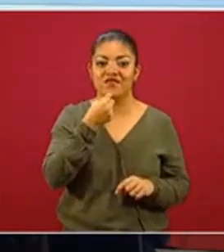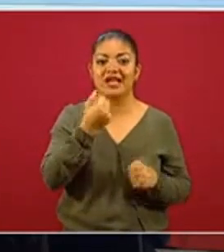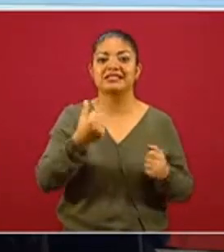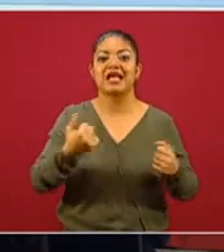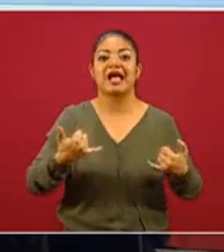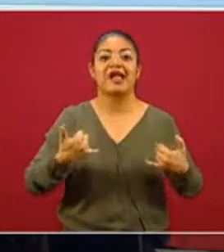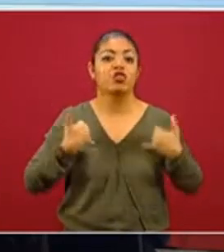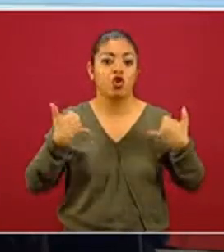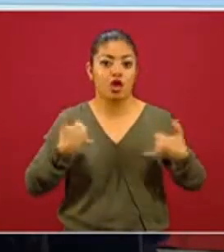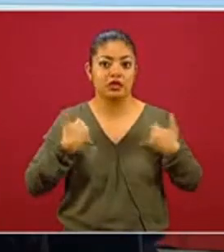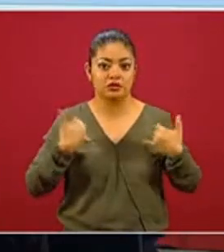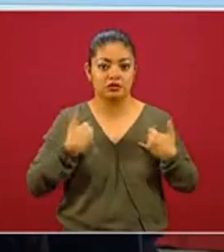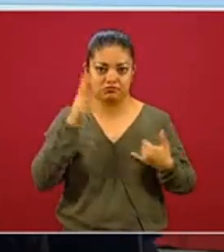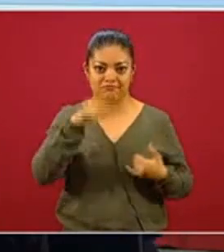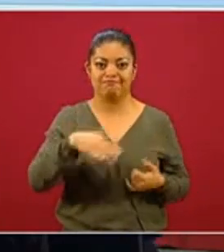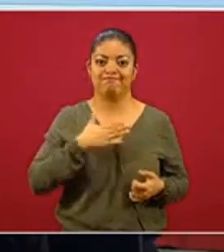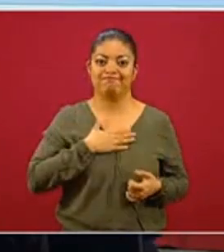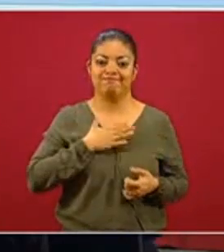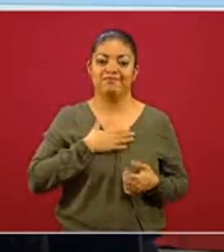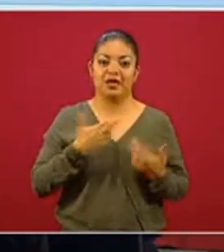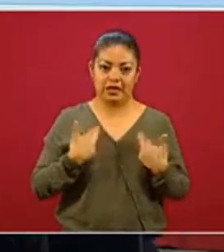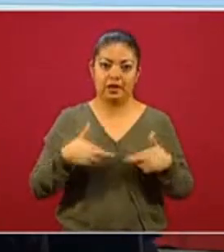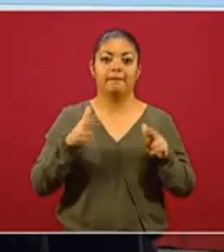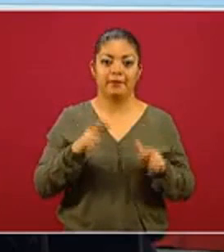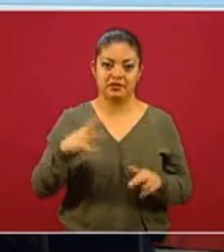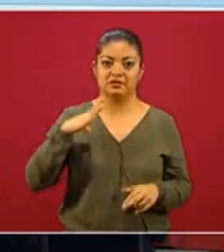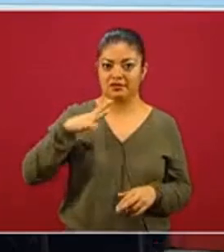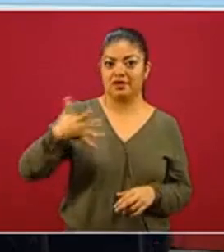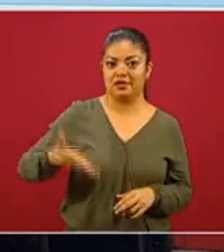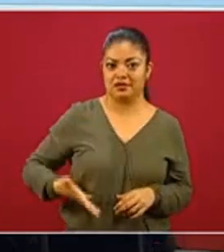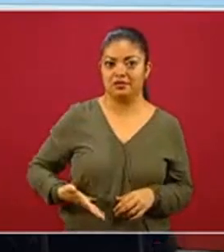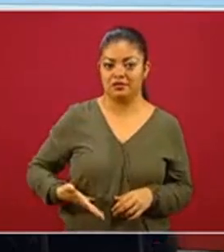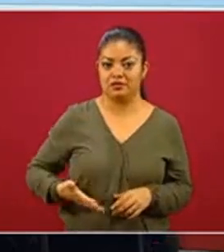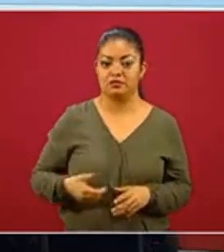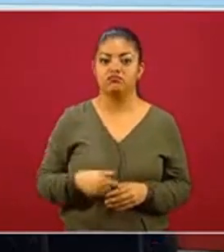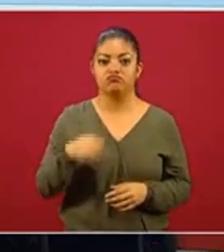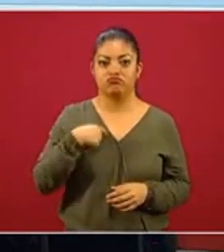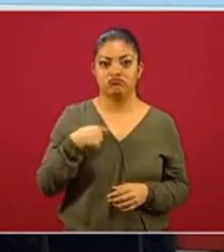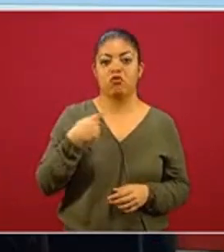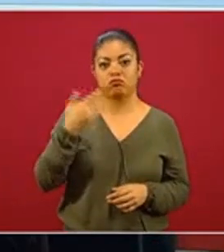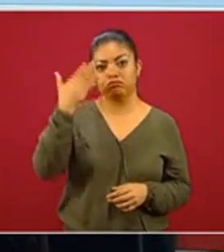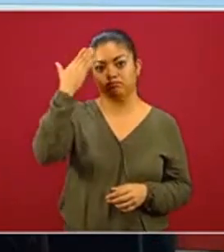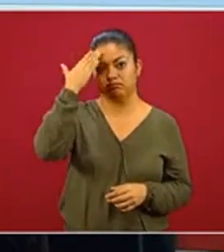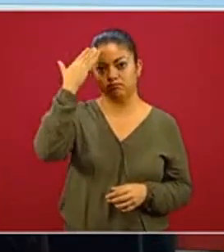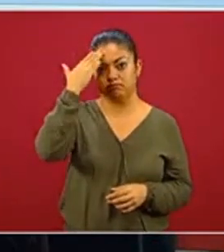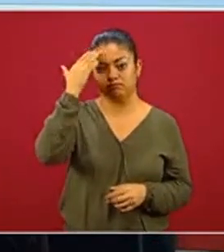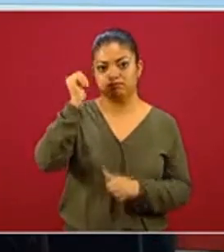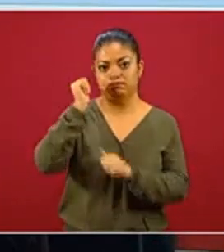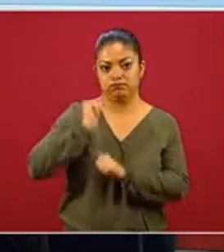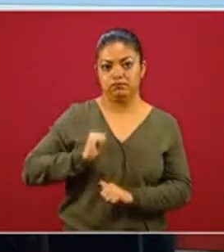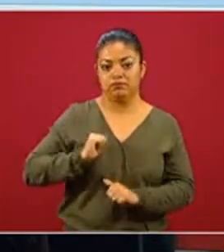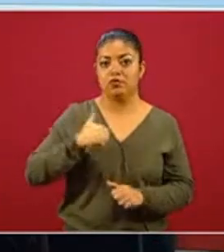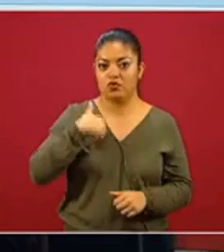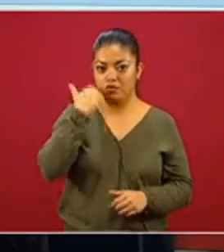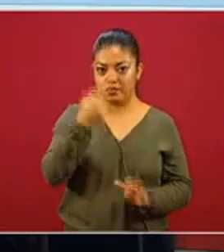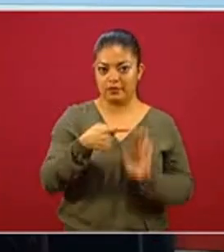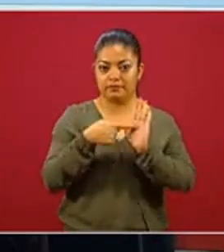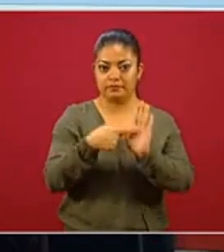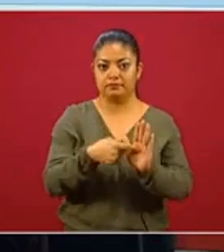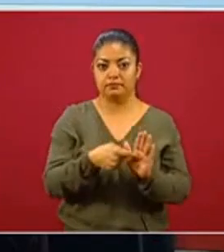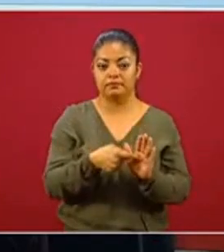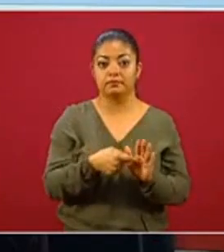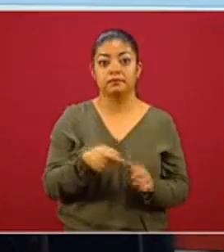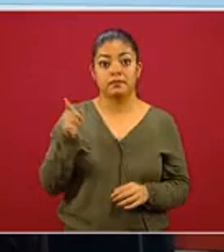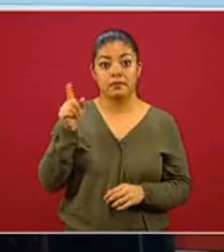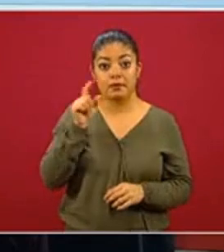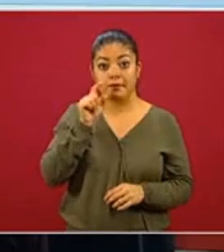dependencia que orgullosamente represento y dirijo. Y bueno, les voy a presentar los datos. En congruencia con lo que presentó el